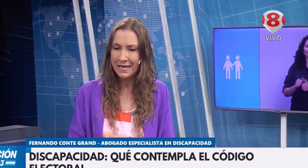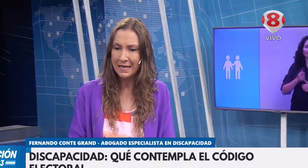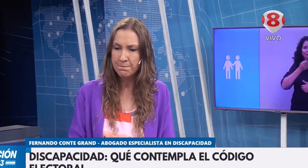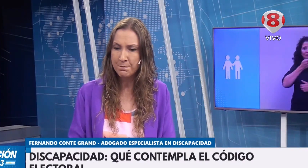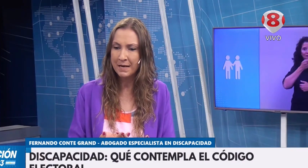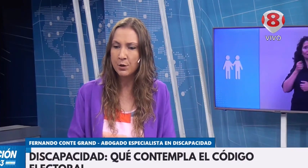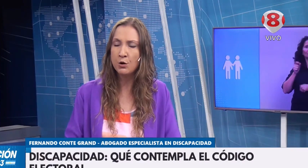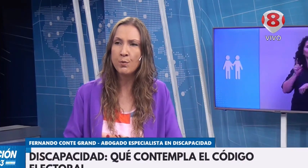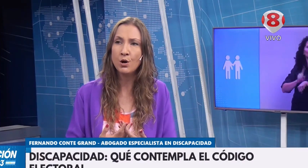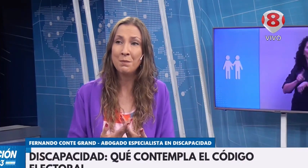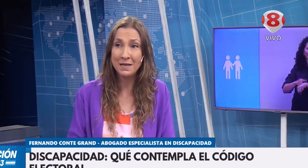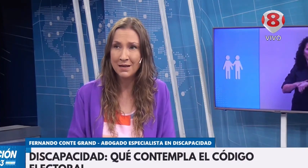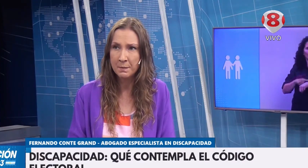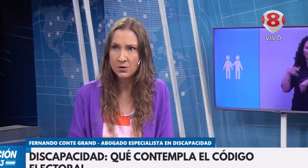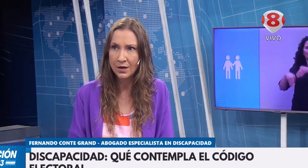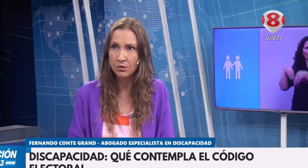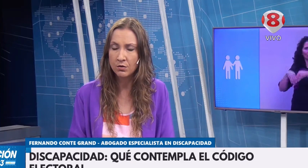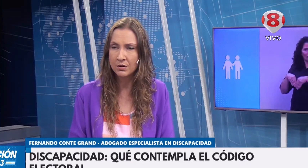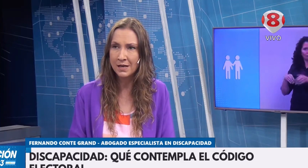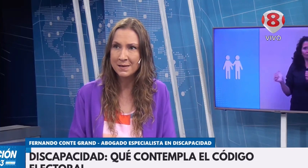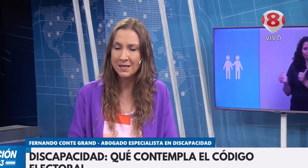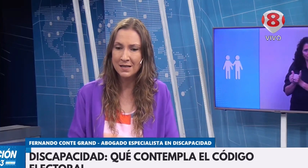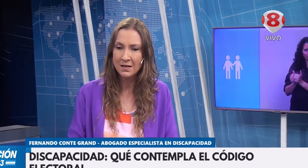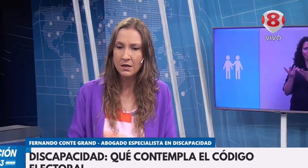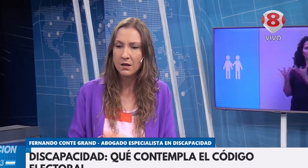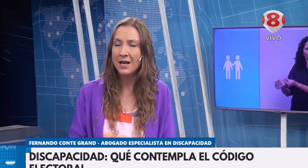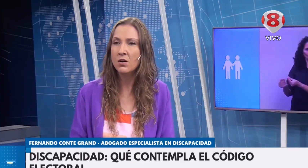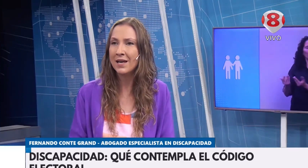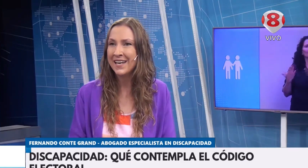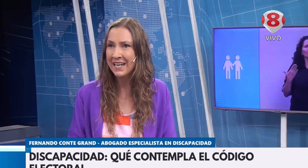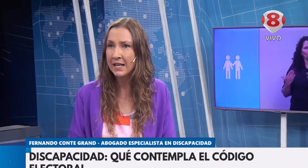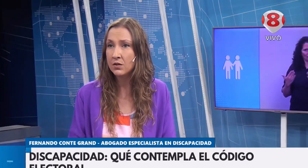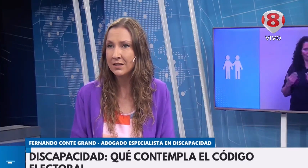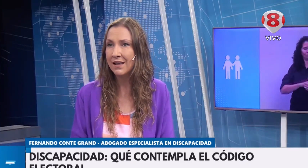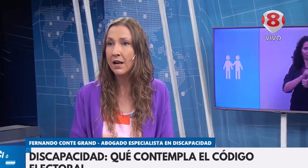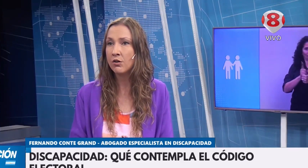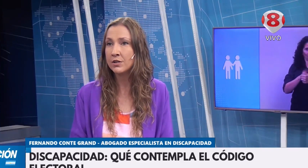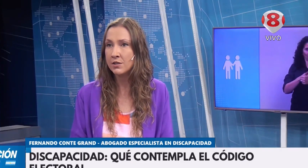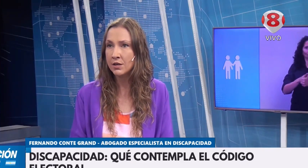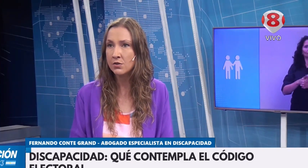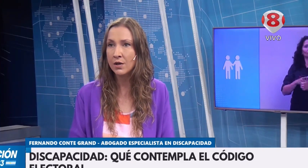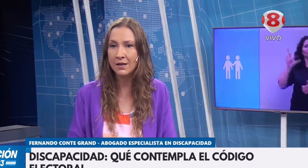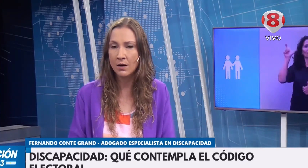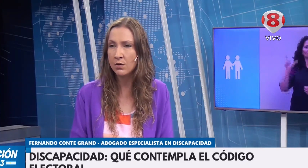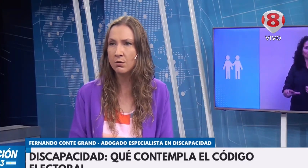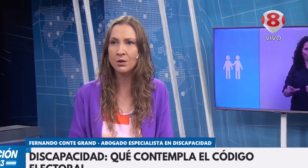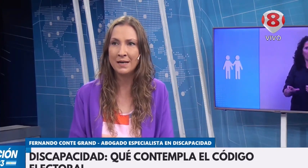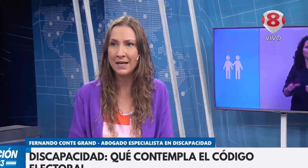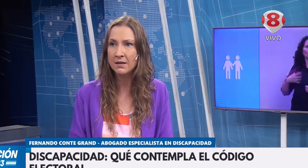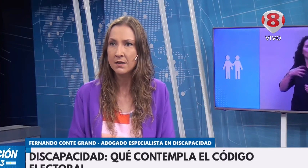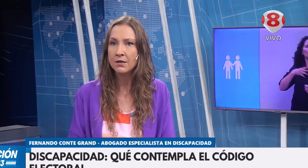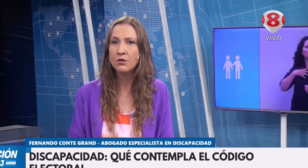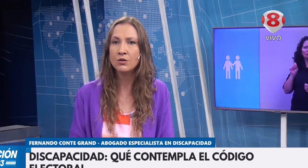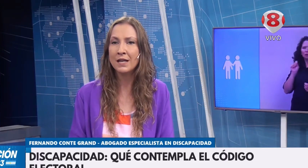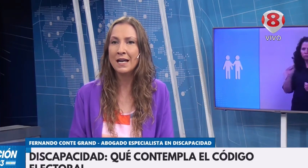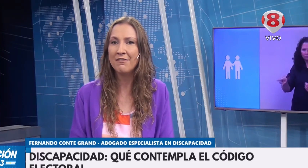votar para ponernos un poco en la piel de las personas con con discapacidad qué es lo que genera que no estén dadas las condiciones o que de alguna u otra